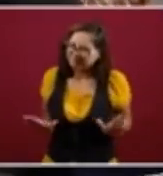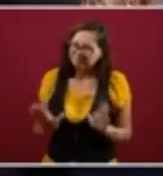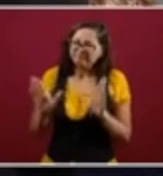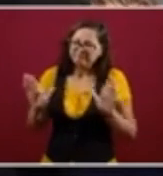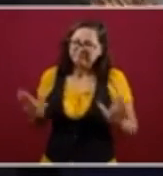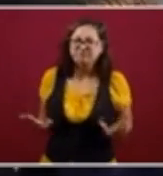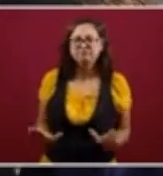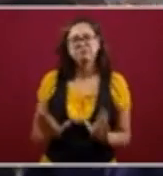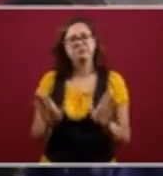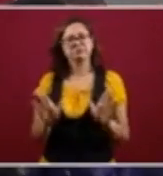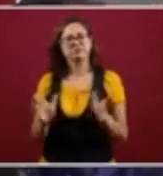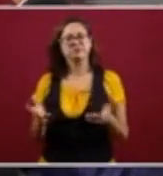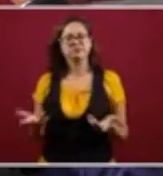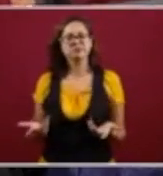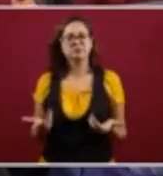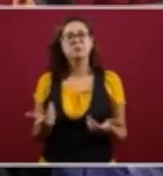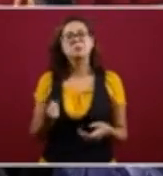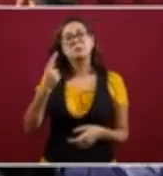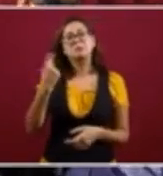del suelo